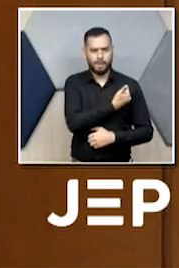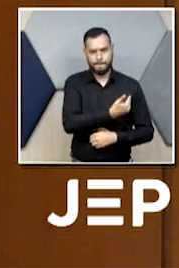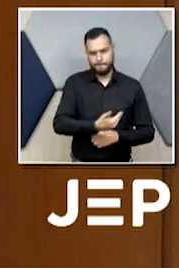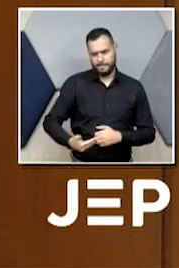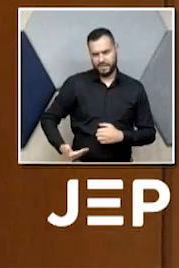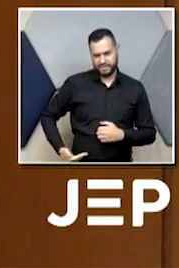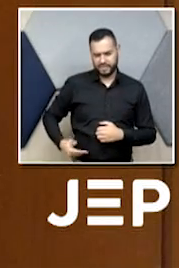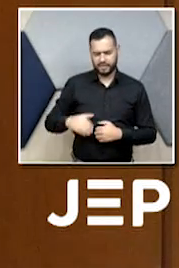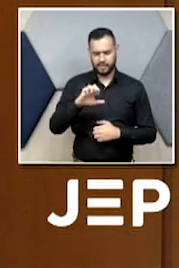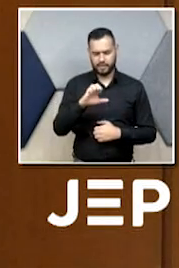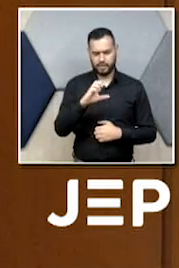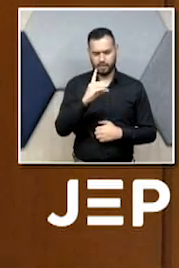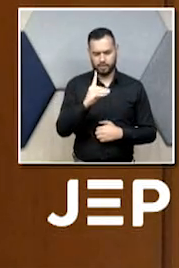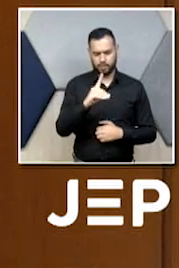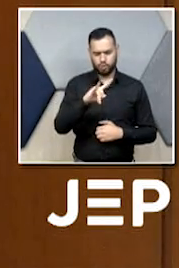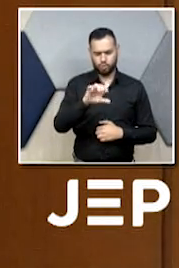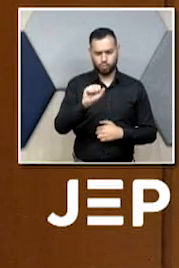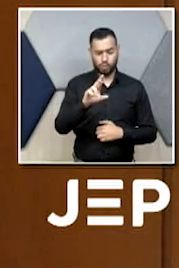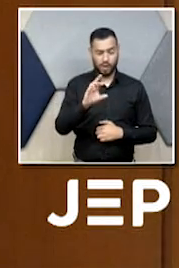y su magnífico trabajo.